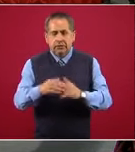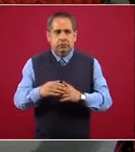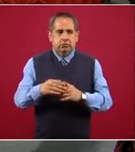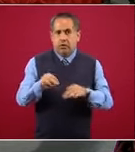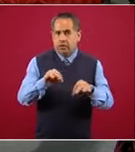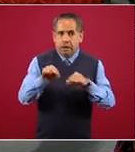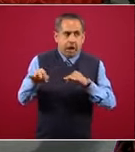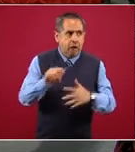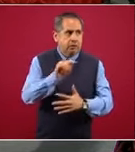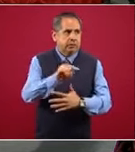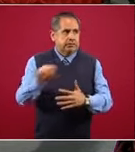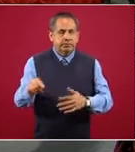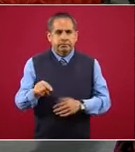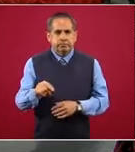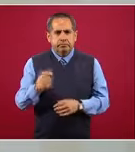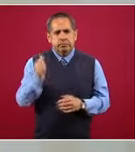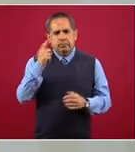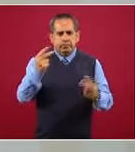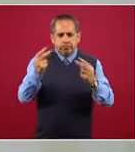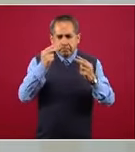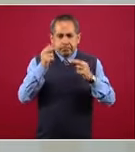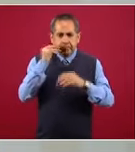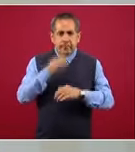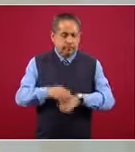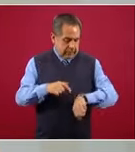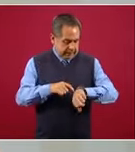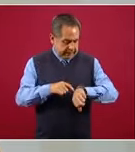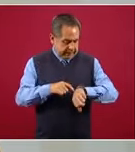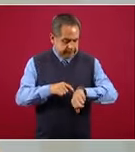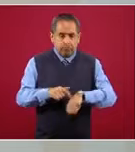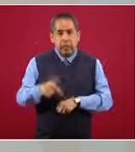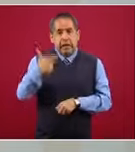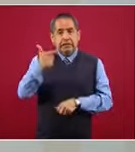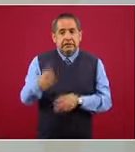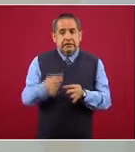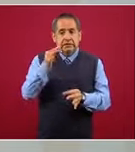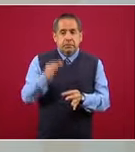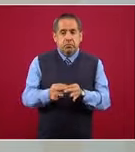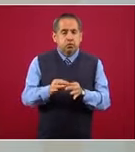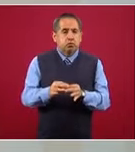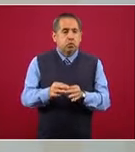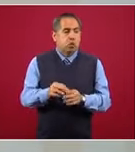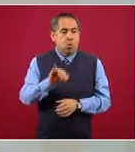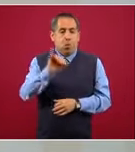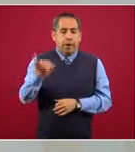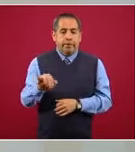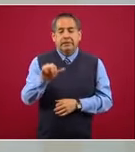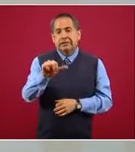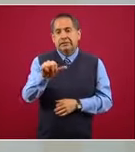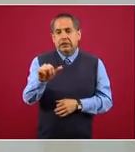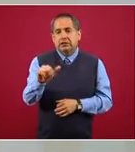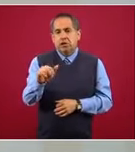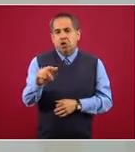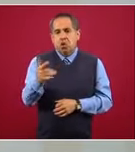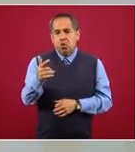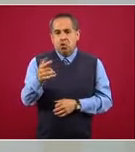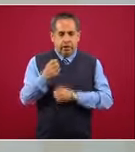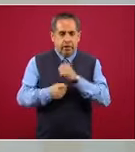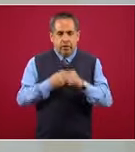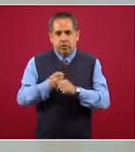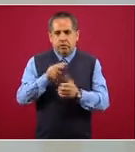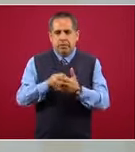donde nos estén escuchando. Son las 19 horas del jueves 16 de julio de 2020